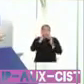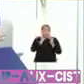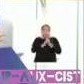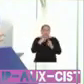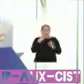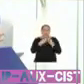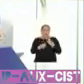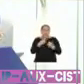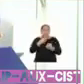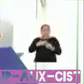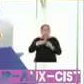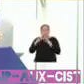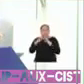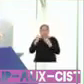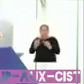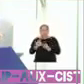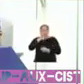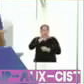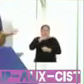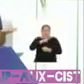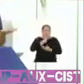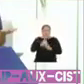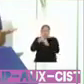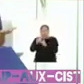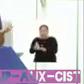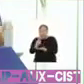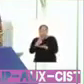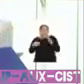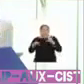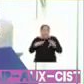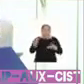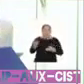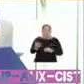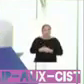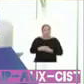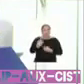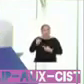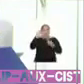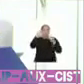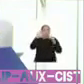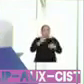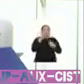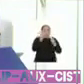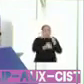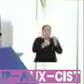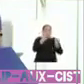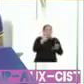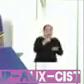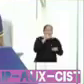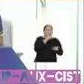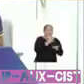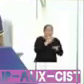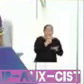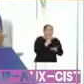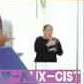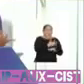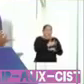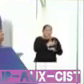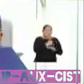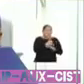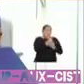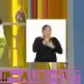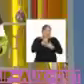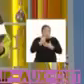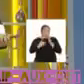si hay problemas en la familia y tengo que ayudarla, ¿qué debo hacer? ¿Y si decido terminar la secundaria, ¿bastará para mi